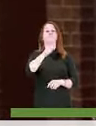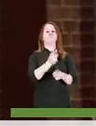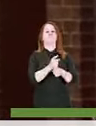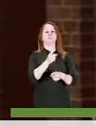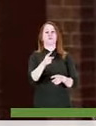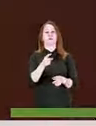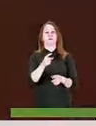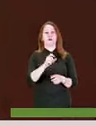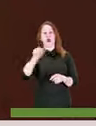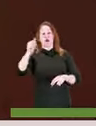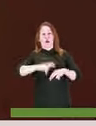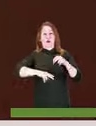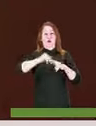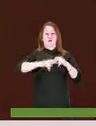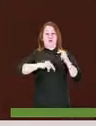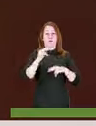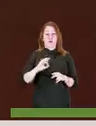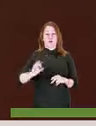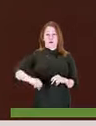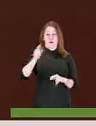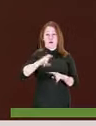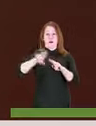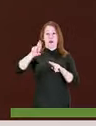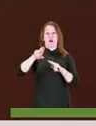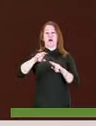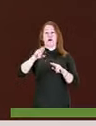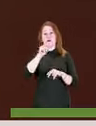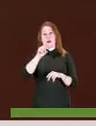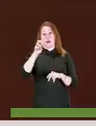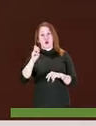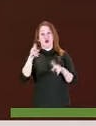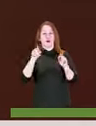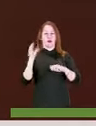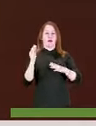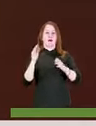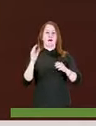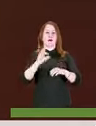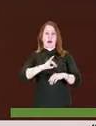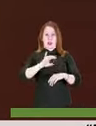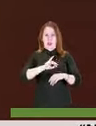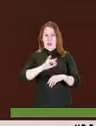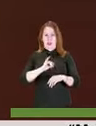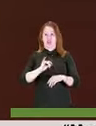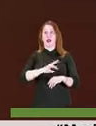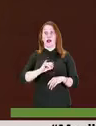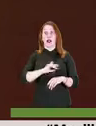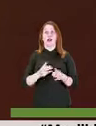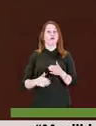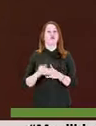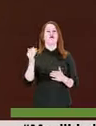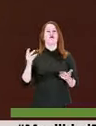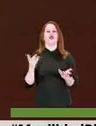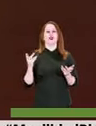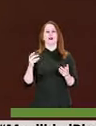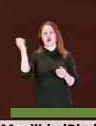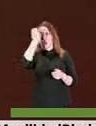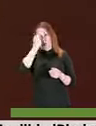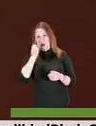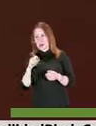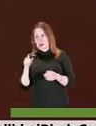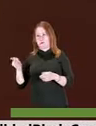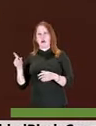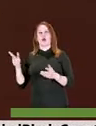la otra obra alimentadora, la primera línea del metro, además de la 68, es la Troncal Cali, la alimentadora de la Cali que arranca desde el límite con Soacha, a